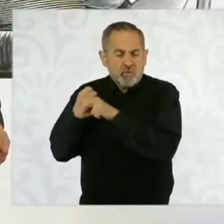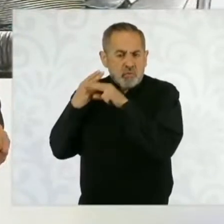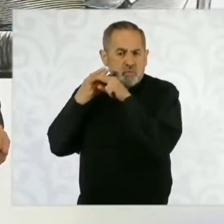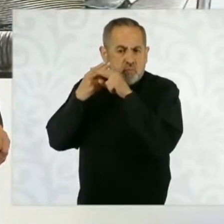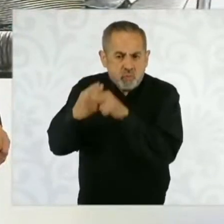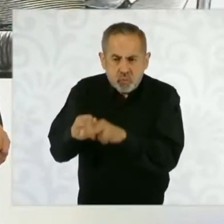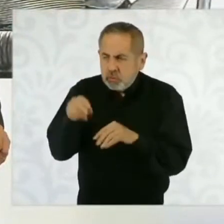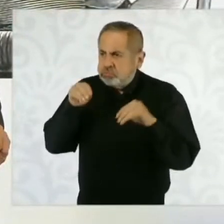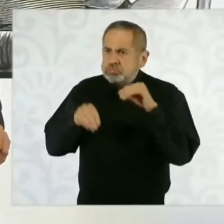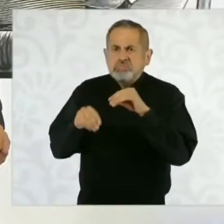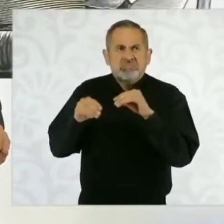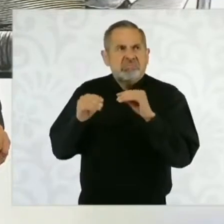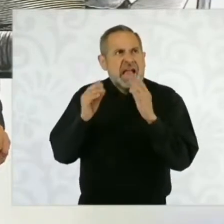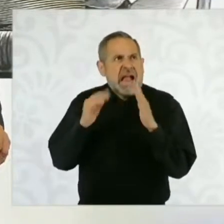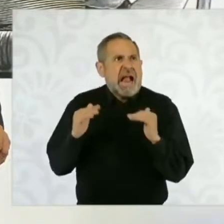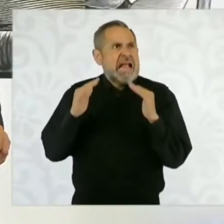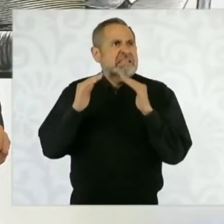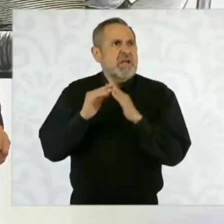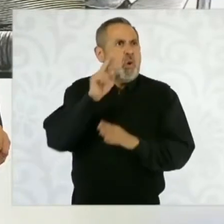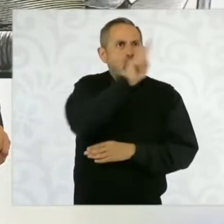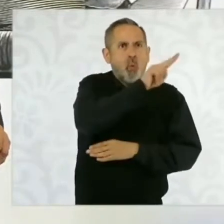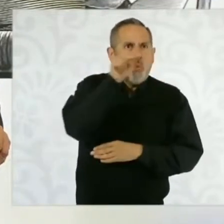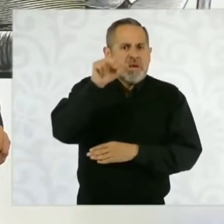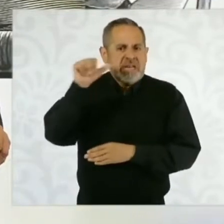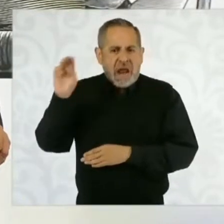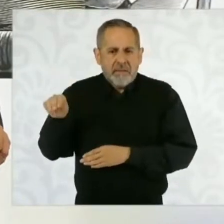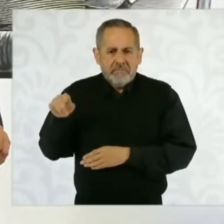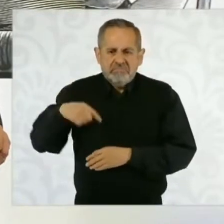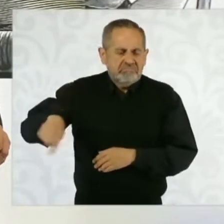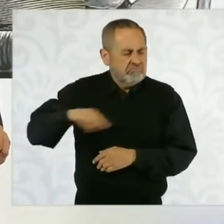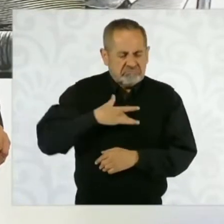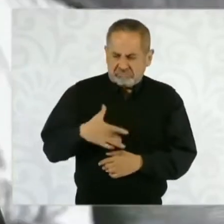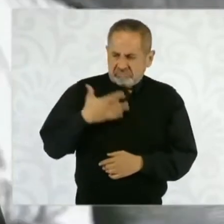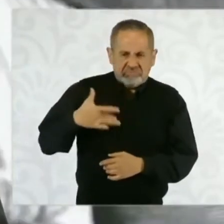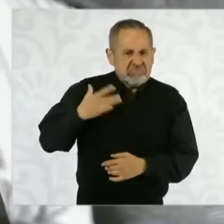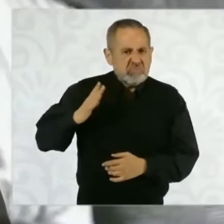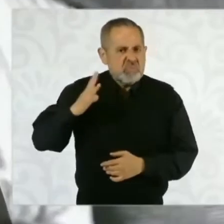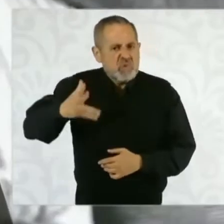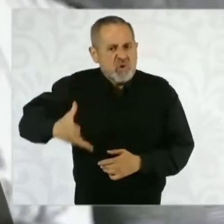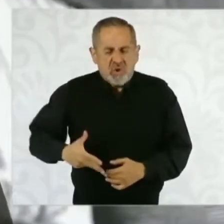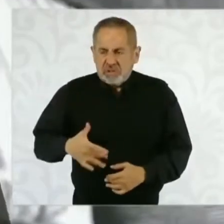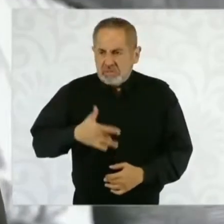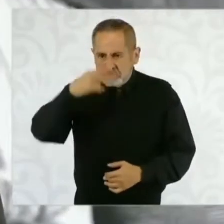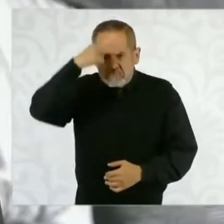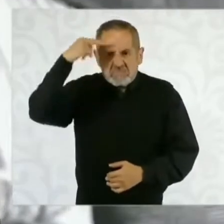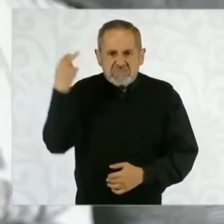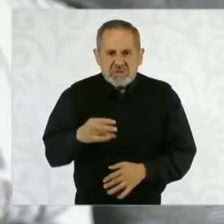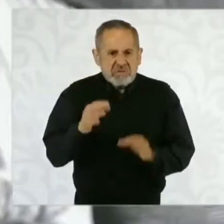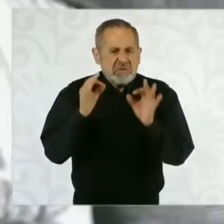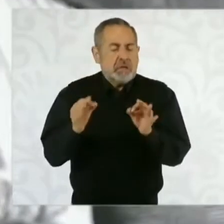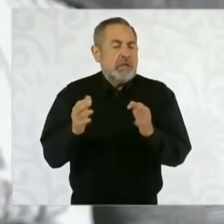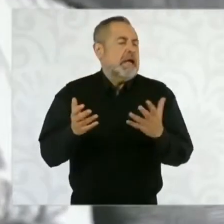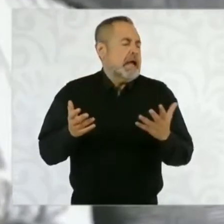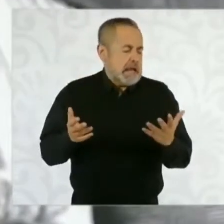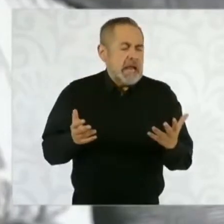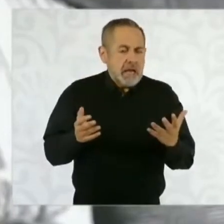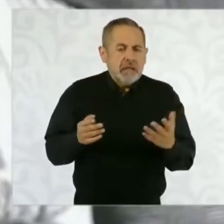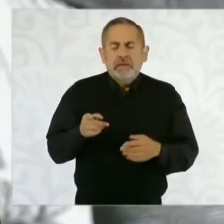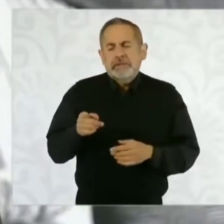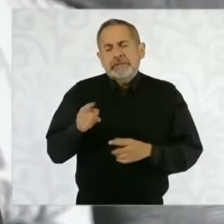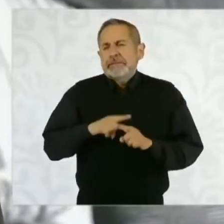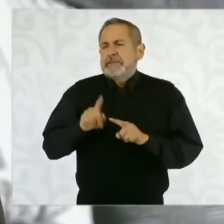una casa que nos ha otorgado grandes orgullos a todos los mexicanos, con tantas